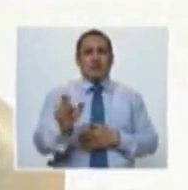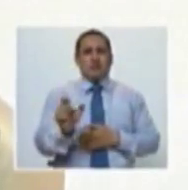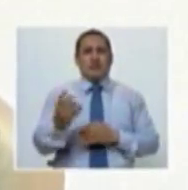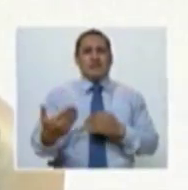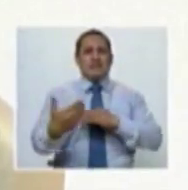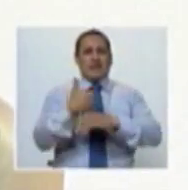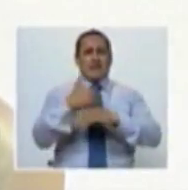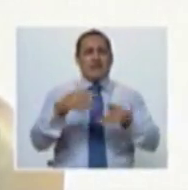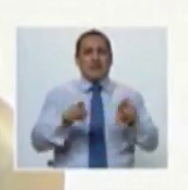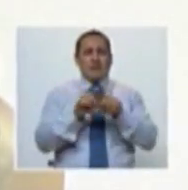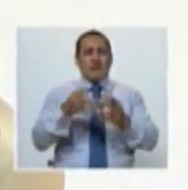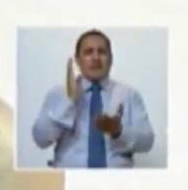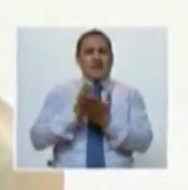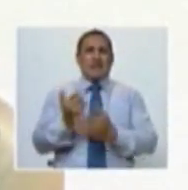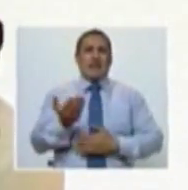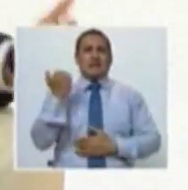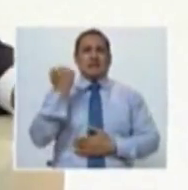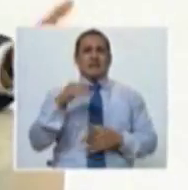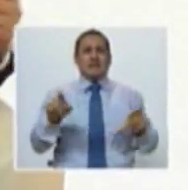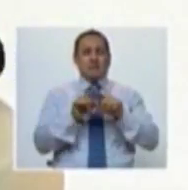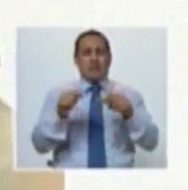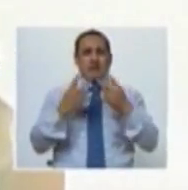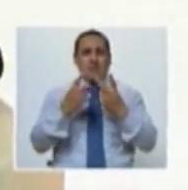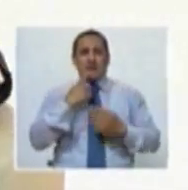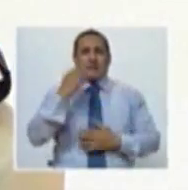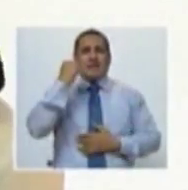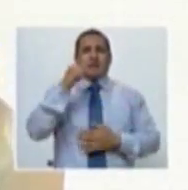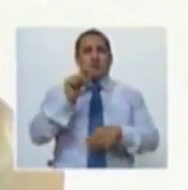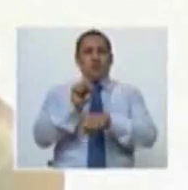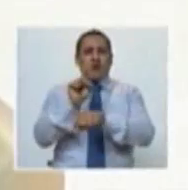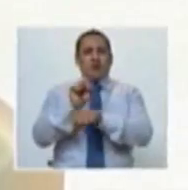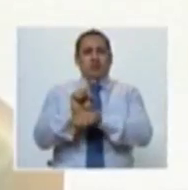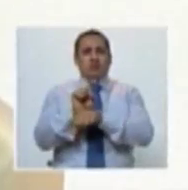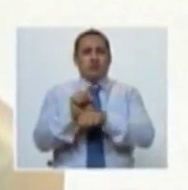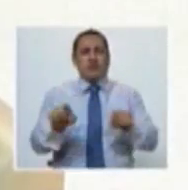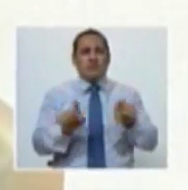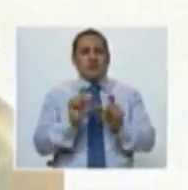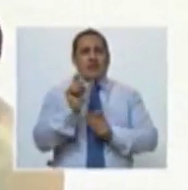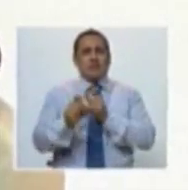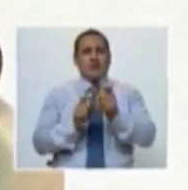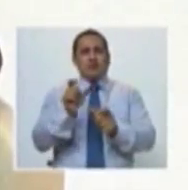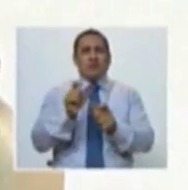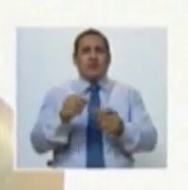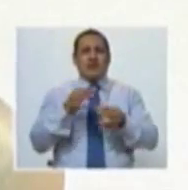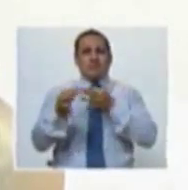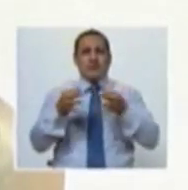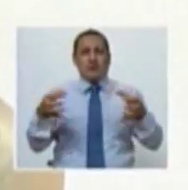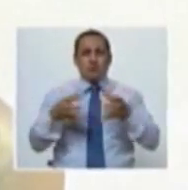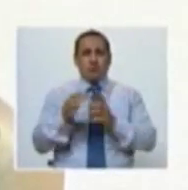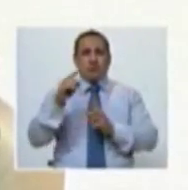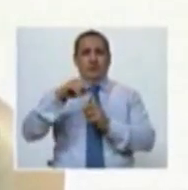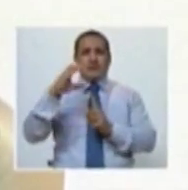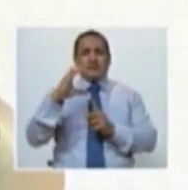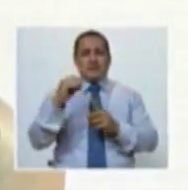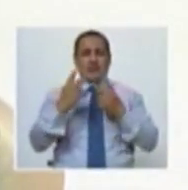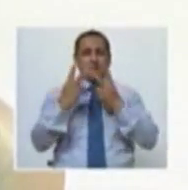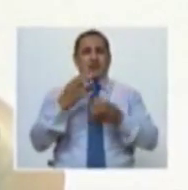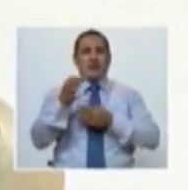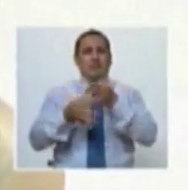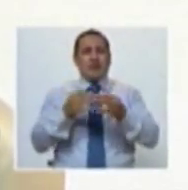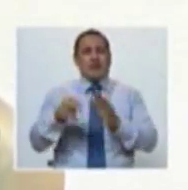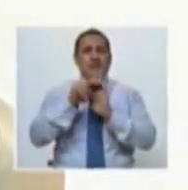ya condenada entonces, y por otro lado el derecho a la educación de las personas. Y el tribunal ha dicho que esta norma